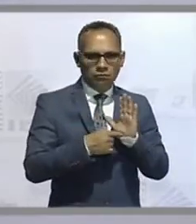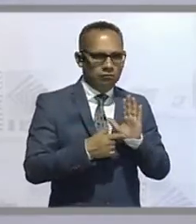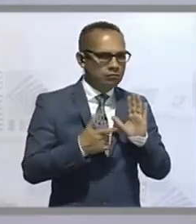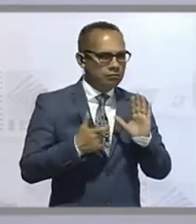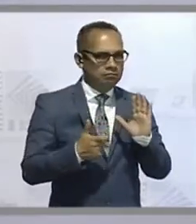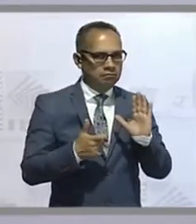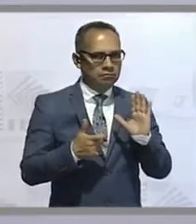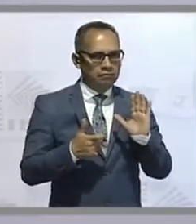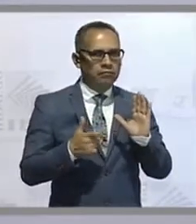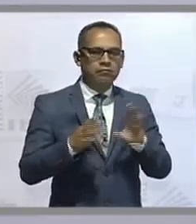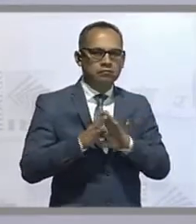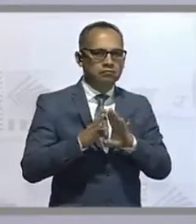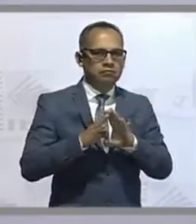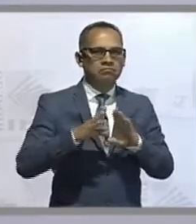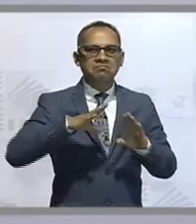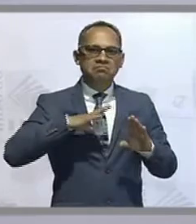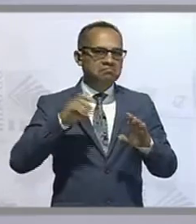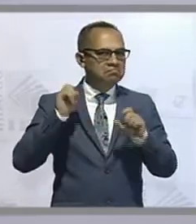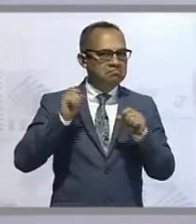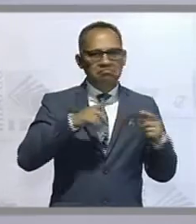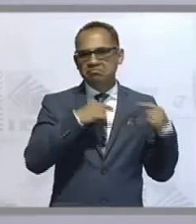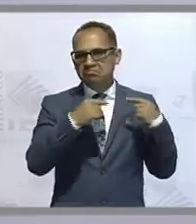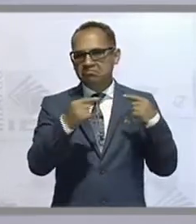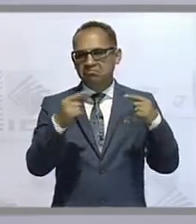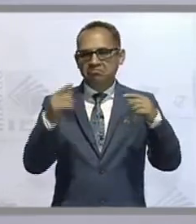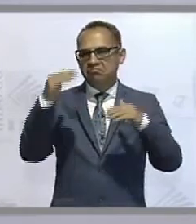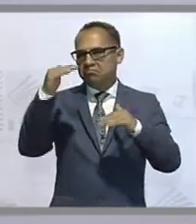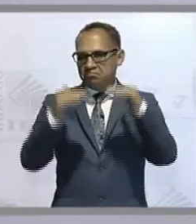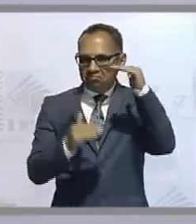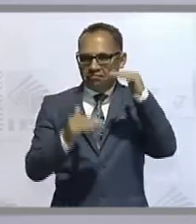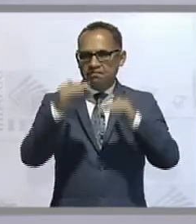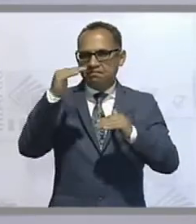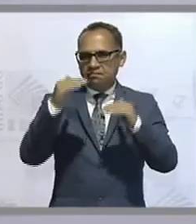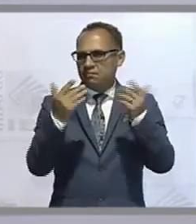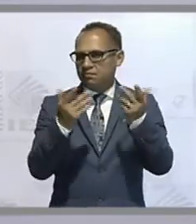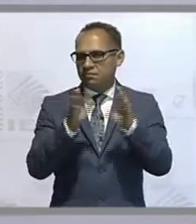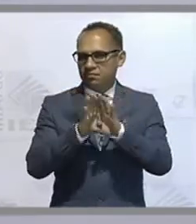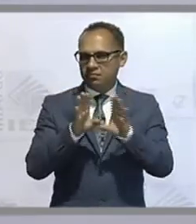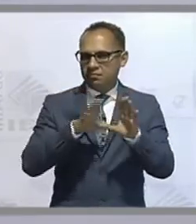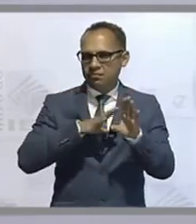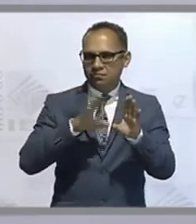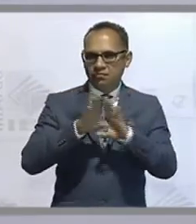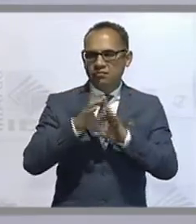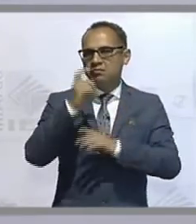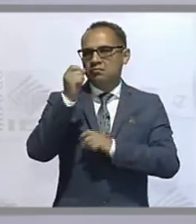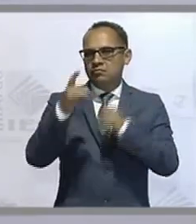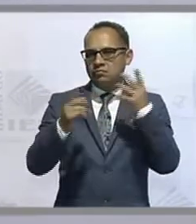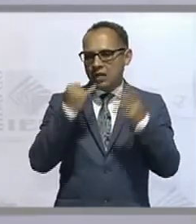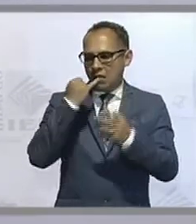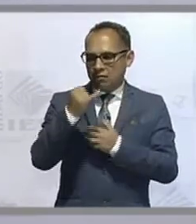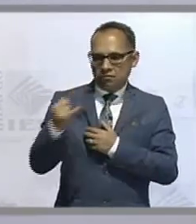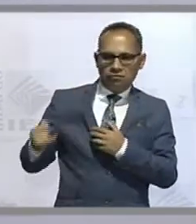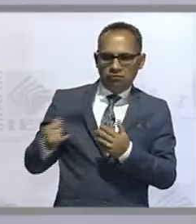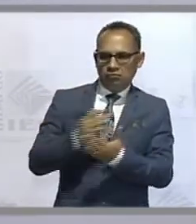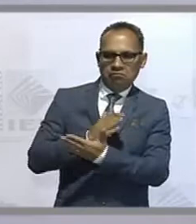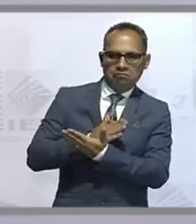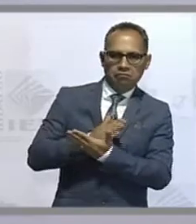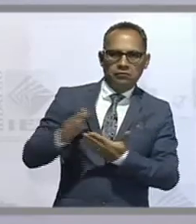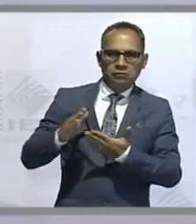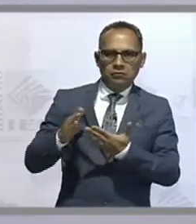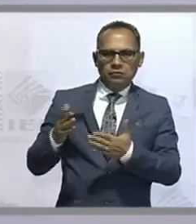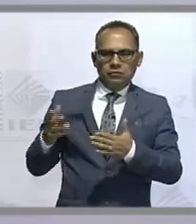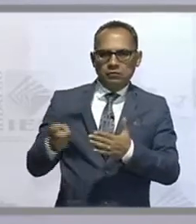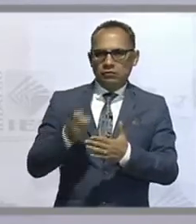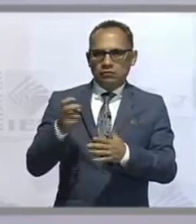desigualdad genera una lamentable pobreza una dolorosa marginación para el 90% de la población